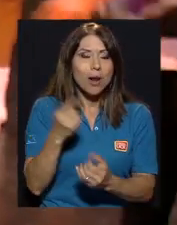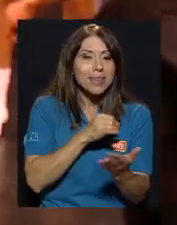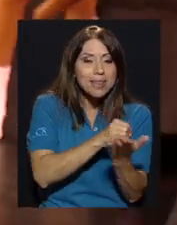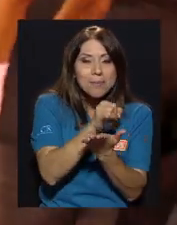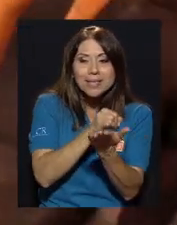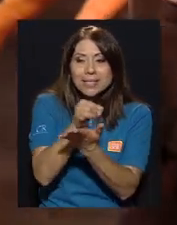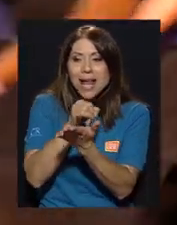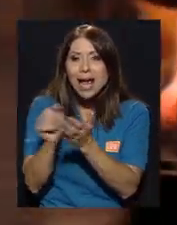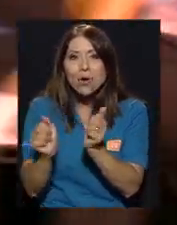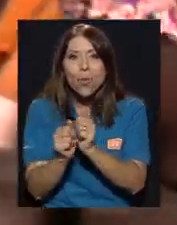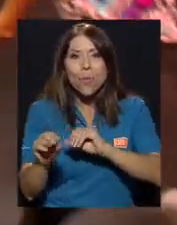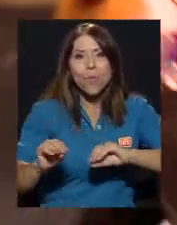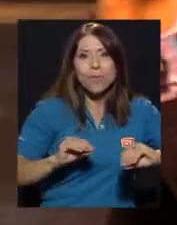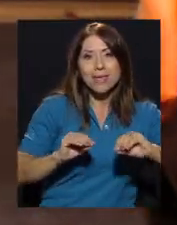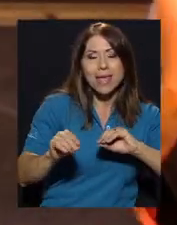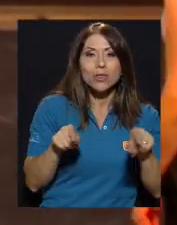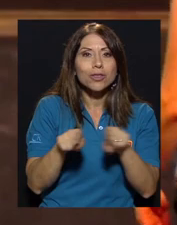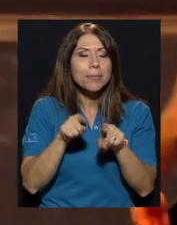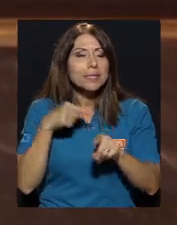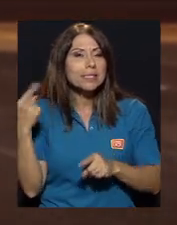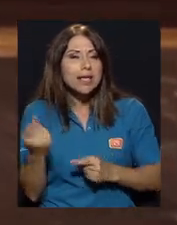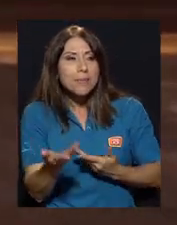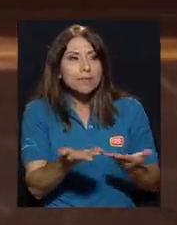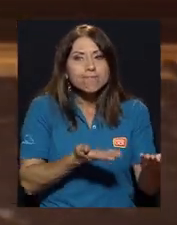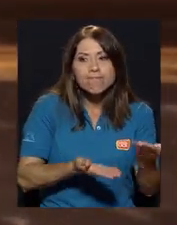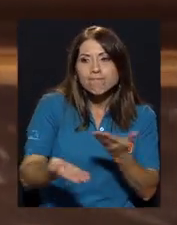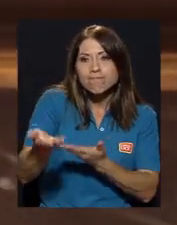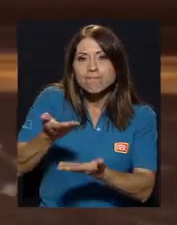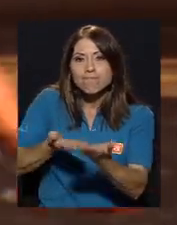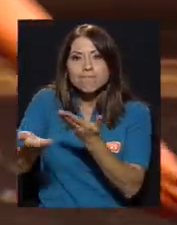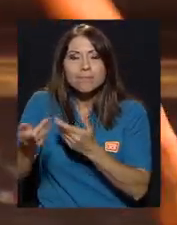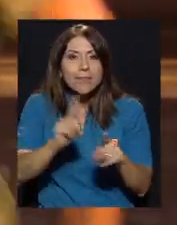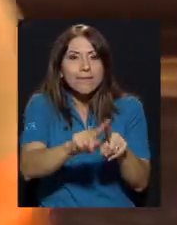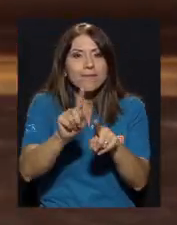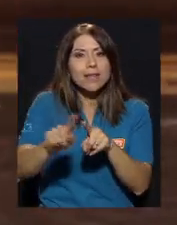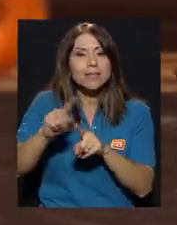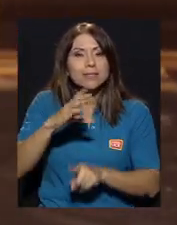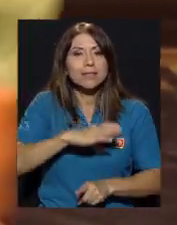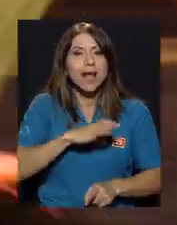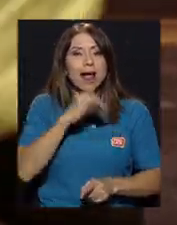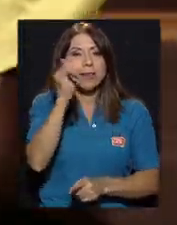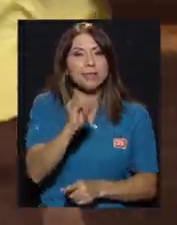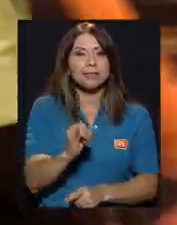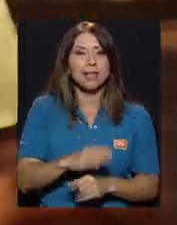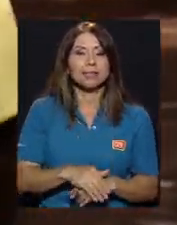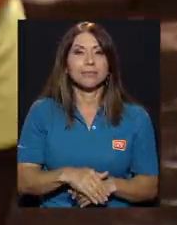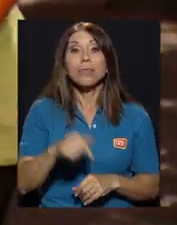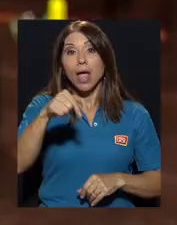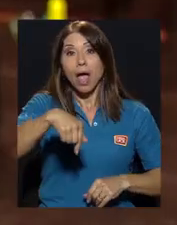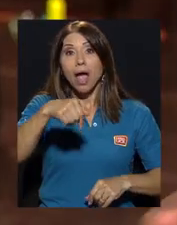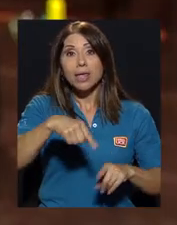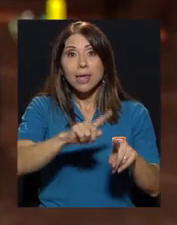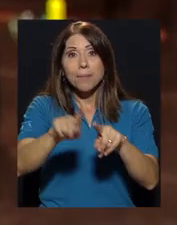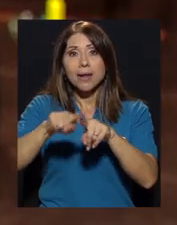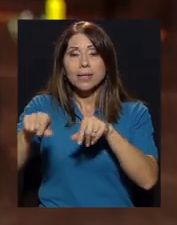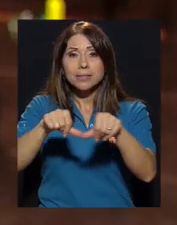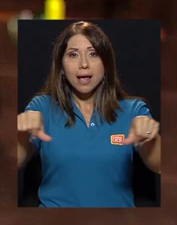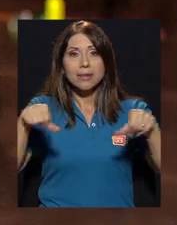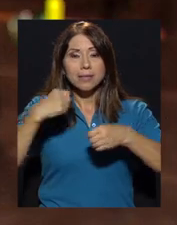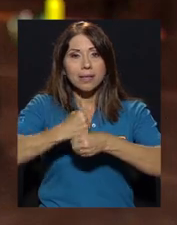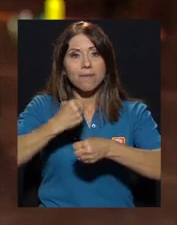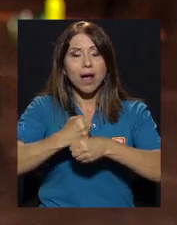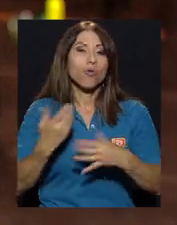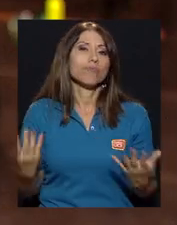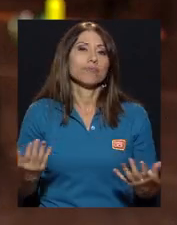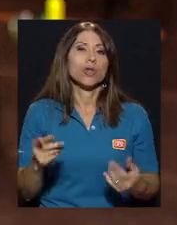de movimientos sino de estar retroalimentándose constantemente de otras de otras cosas artísticas aquí nosotros tenemos variados áreas de trabajo